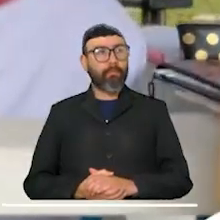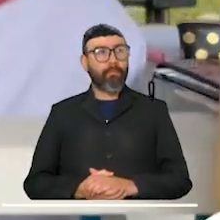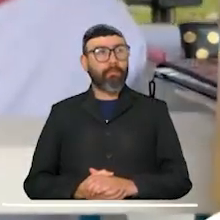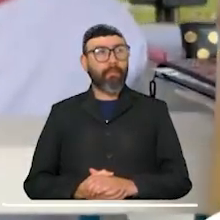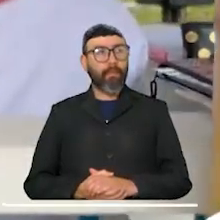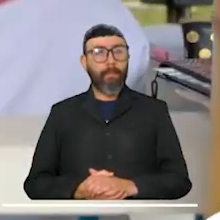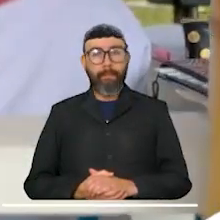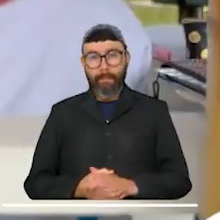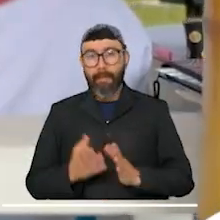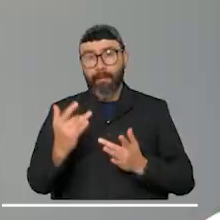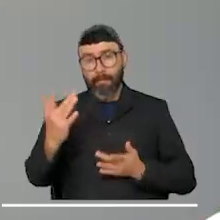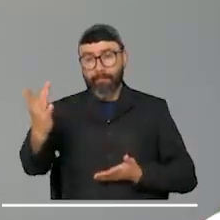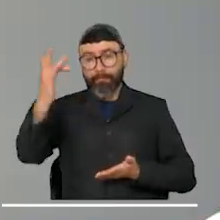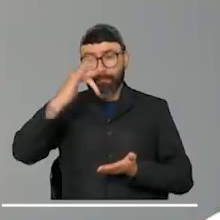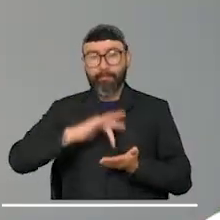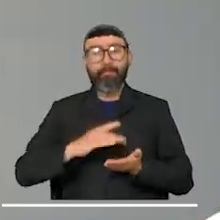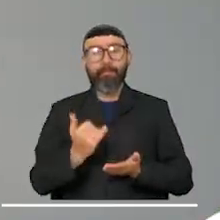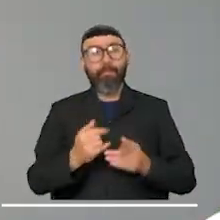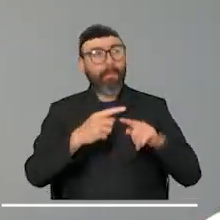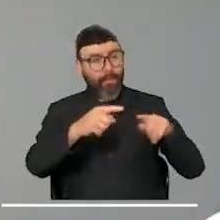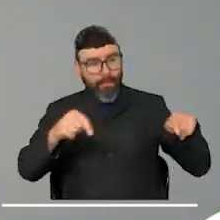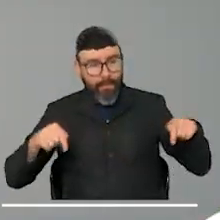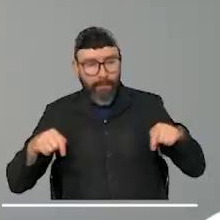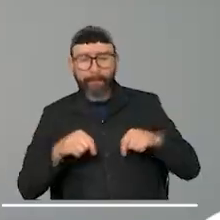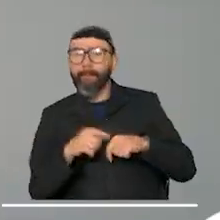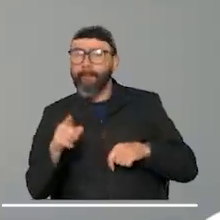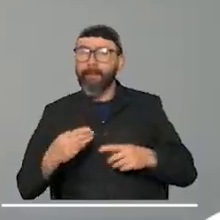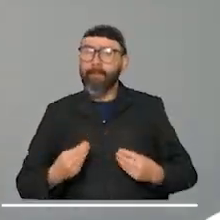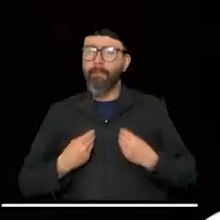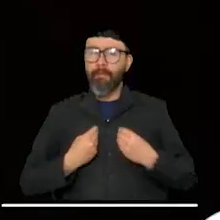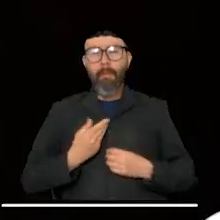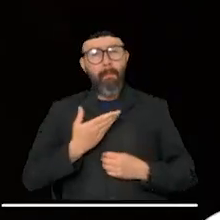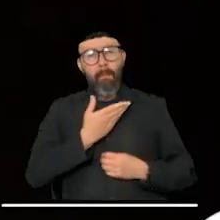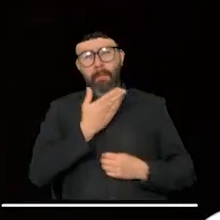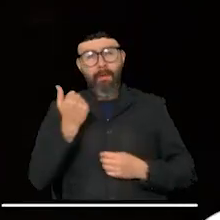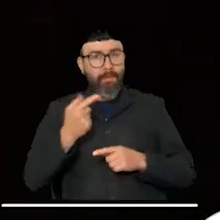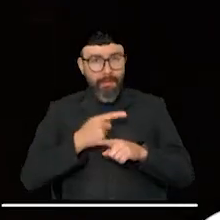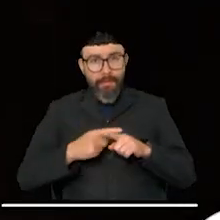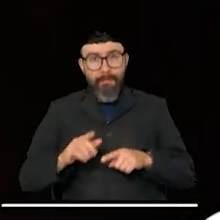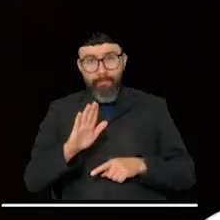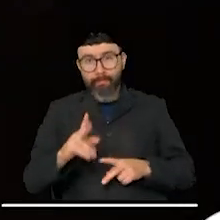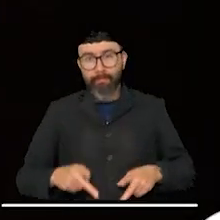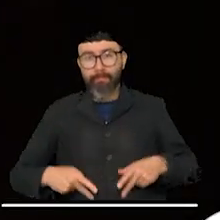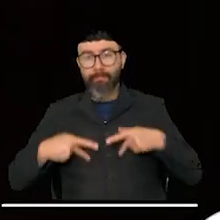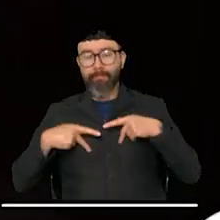más te esperamos en nuestras instalaciones para vivir la mejor semana de tu vida